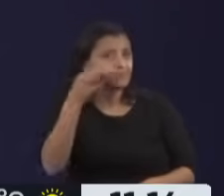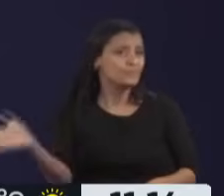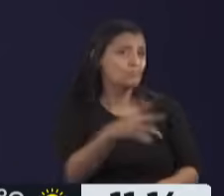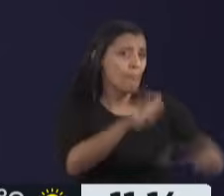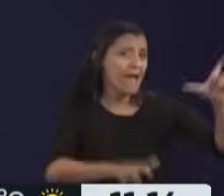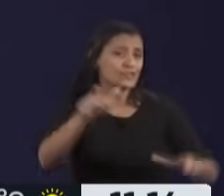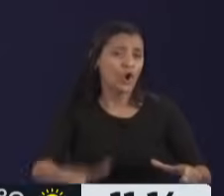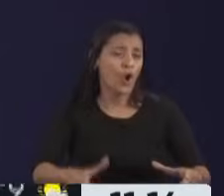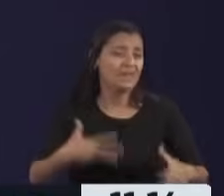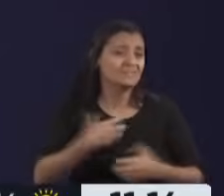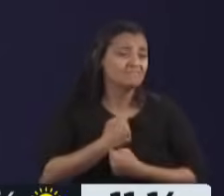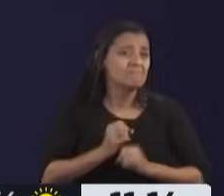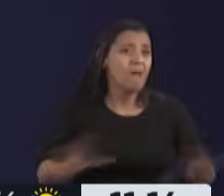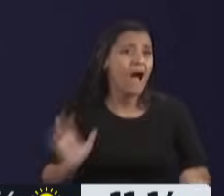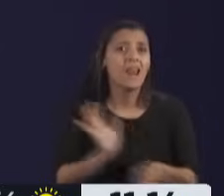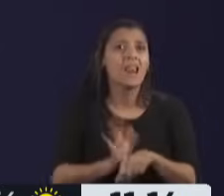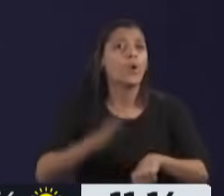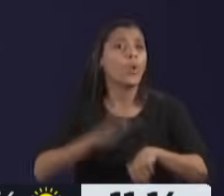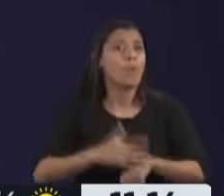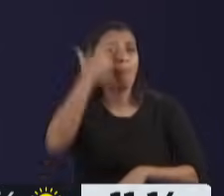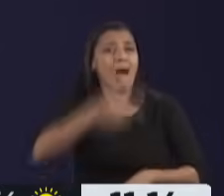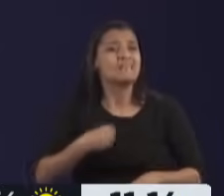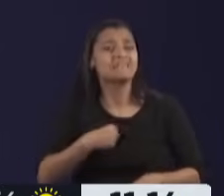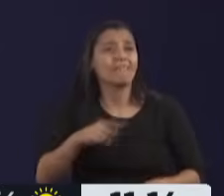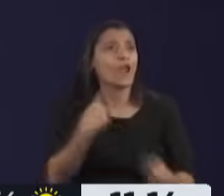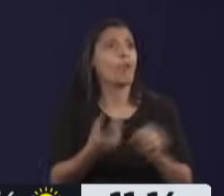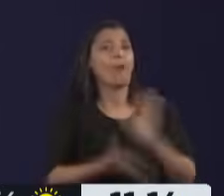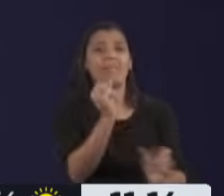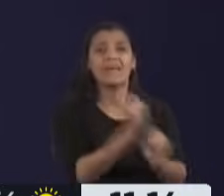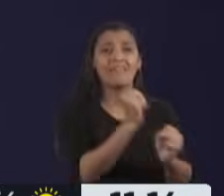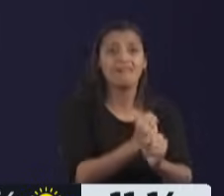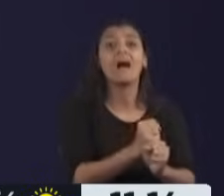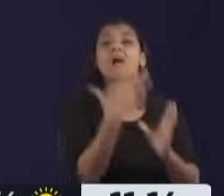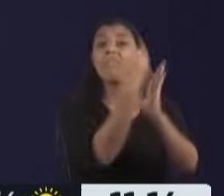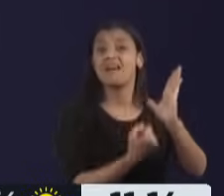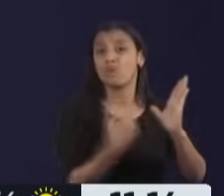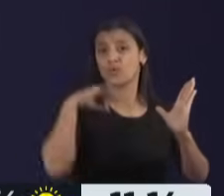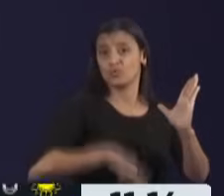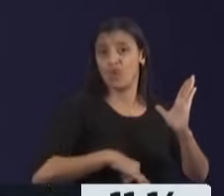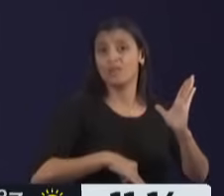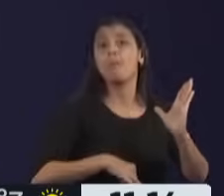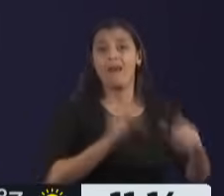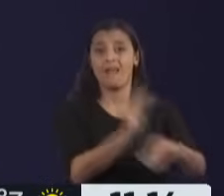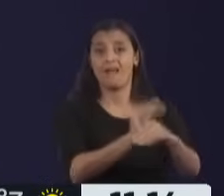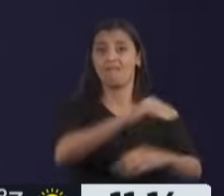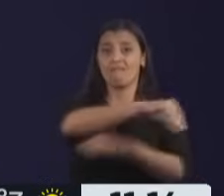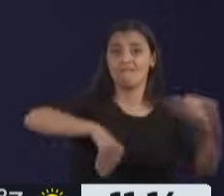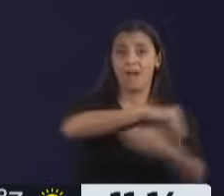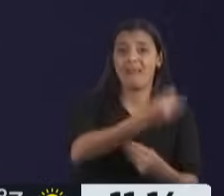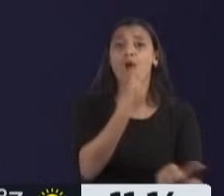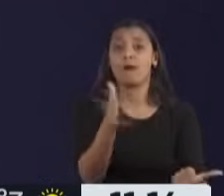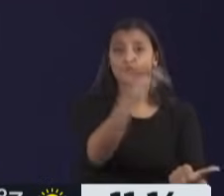indignada con no poder tener su diaria, ¿no? El ingreso que genera día a día para poder comer. Entonces